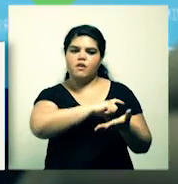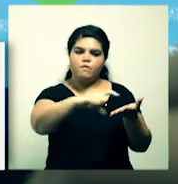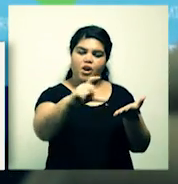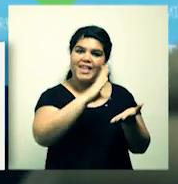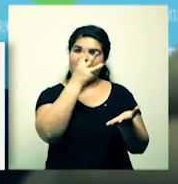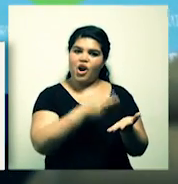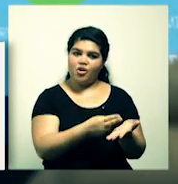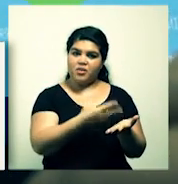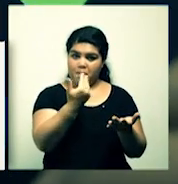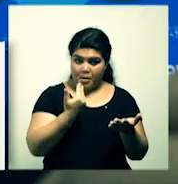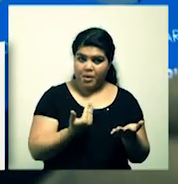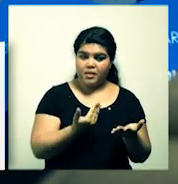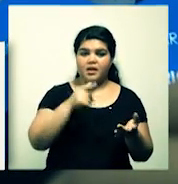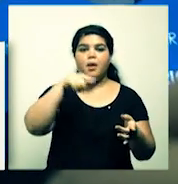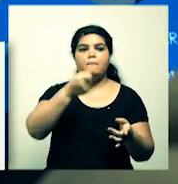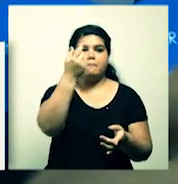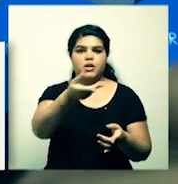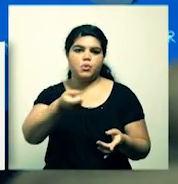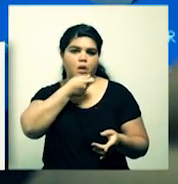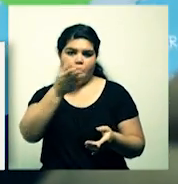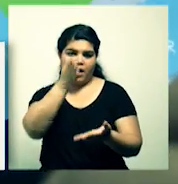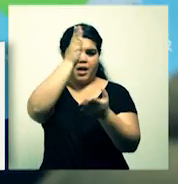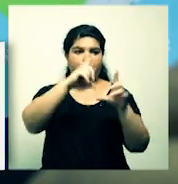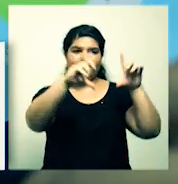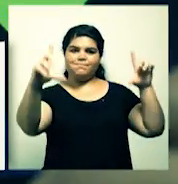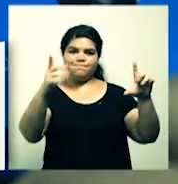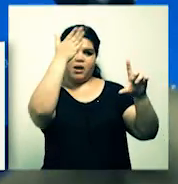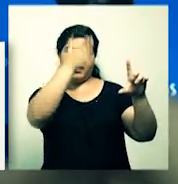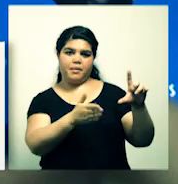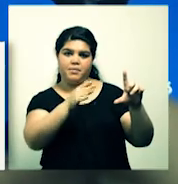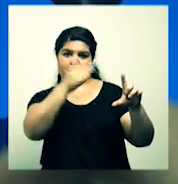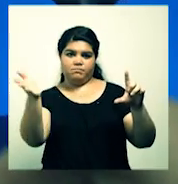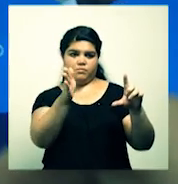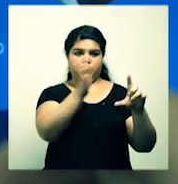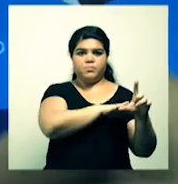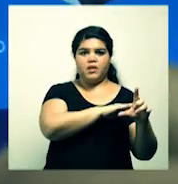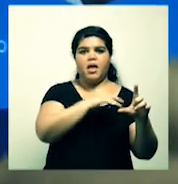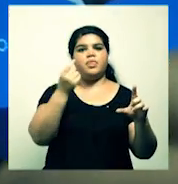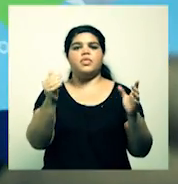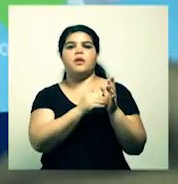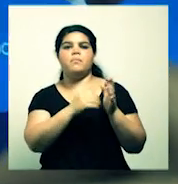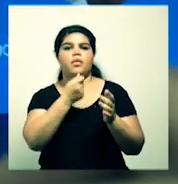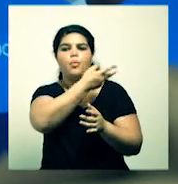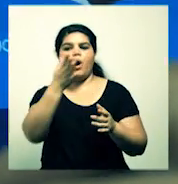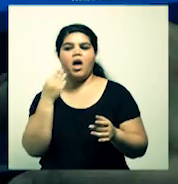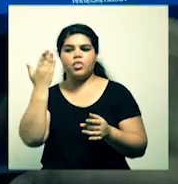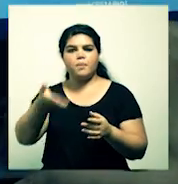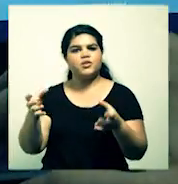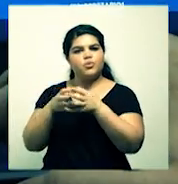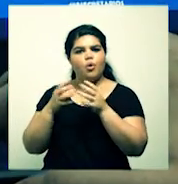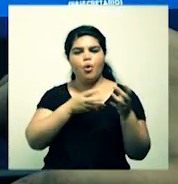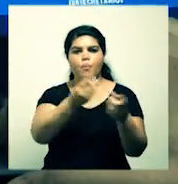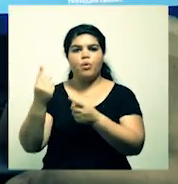cortar boleta. En todo momento el votante tiene una pantalla dividida para cada lista.